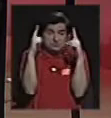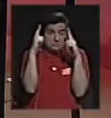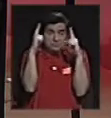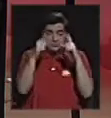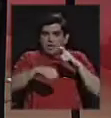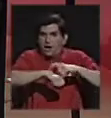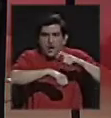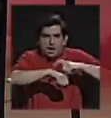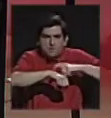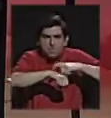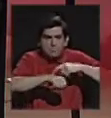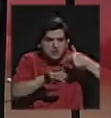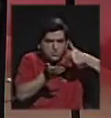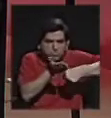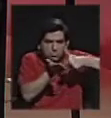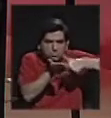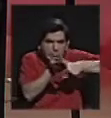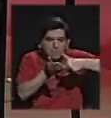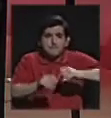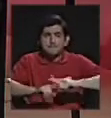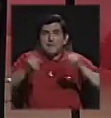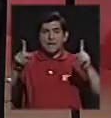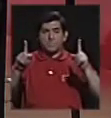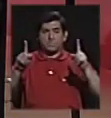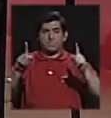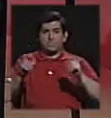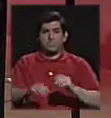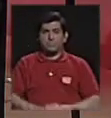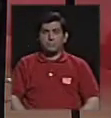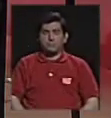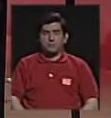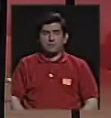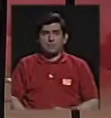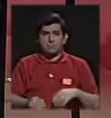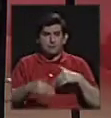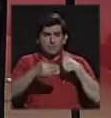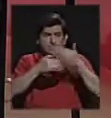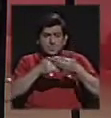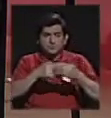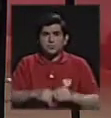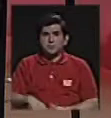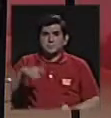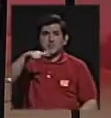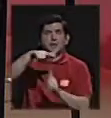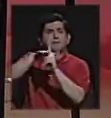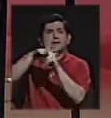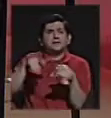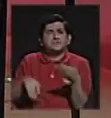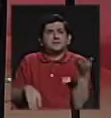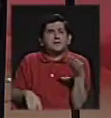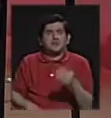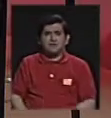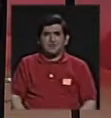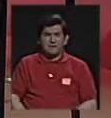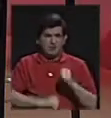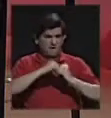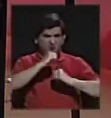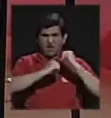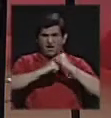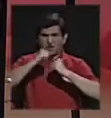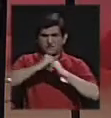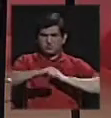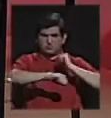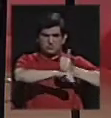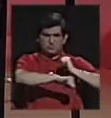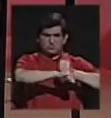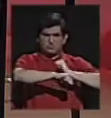en el momento de la elección, pero que lo que ha aparecido es que luego las estructuras que se han